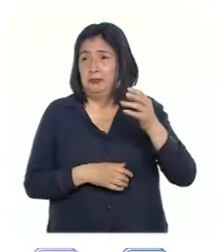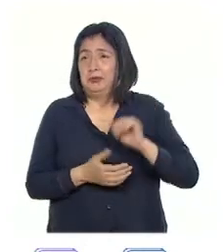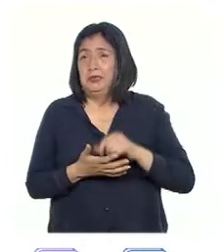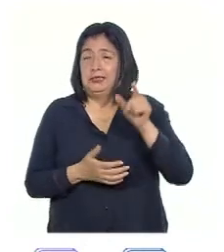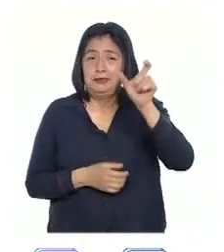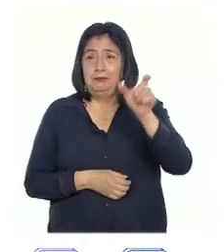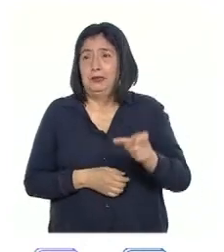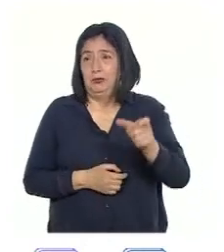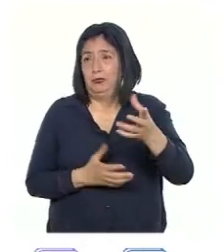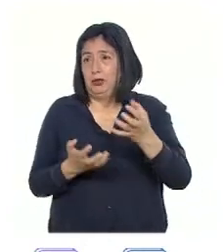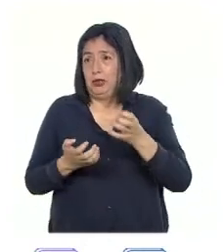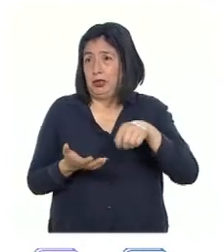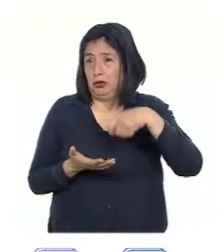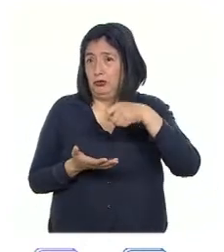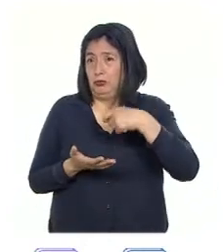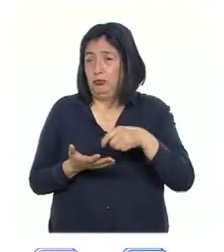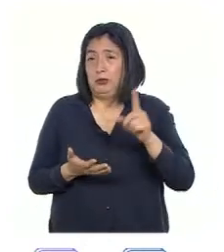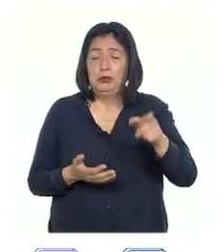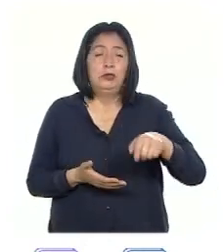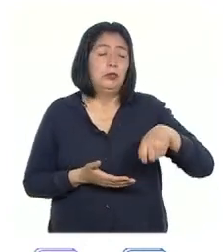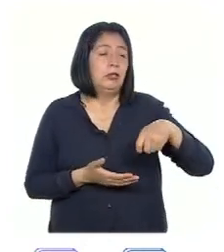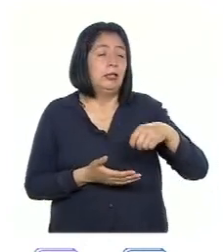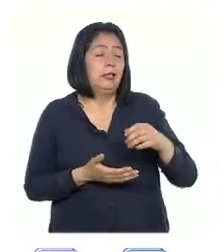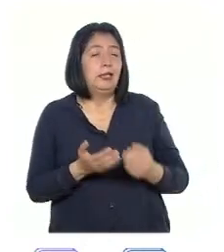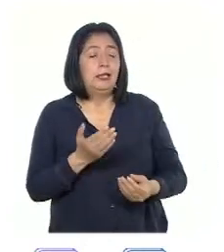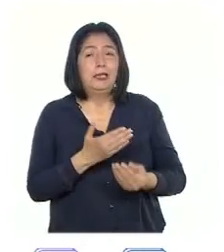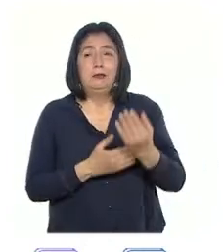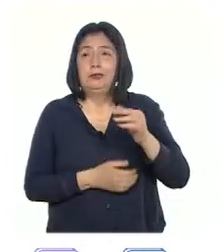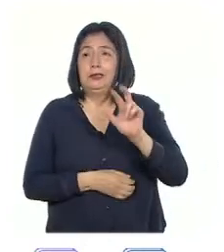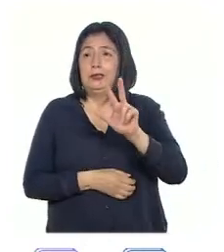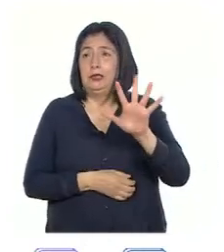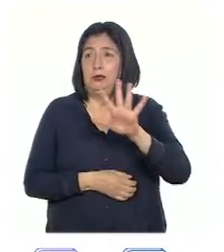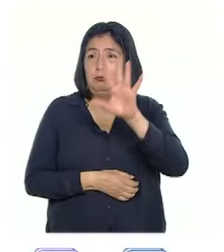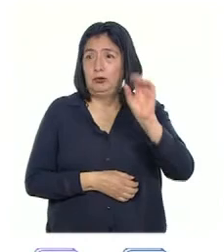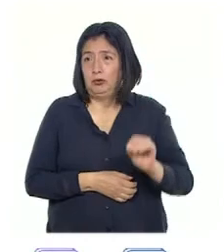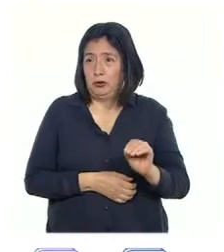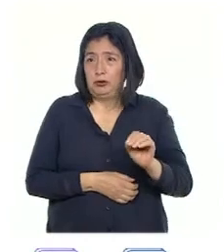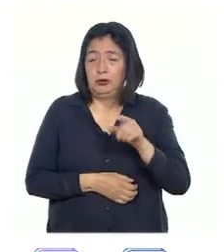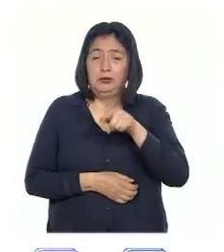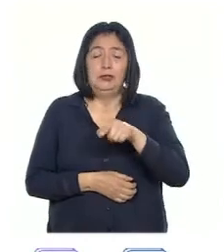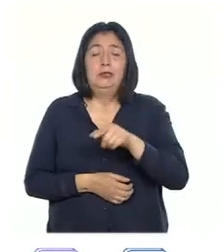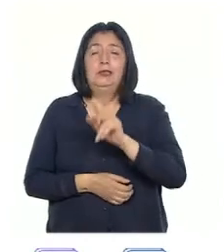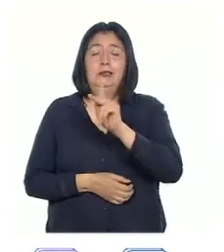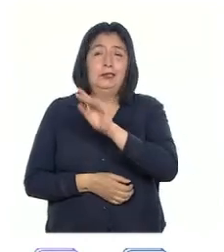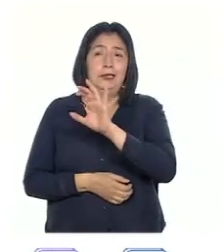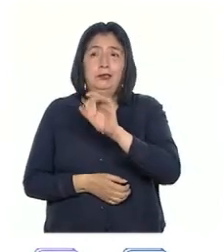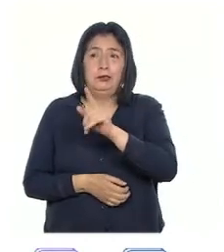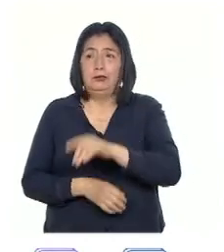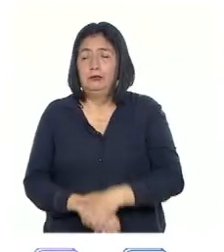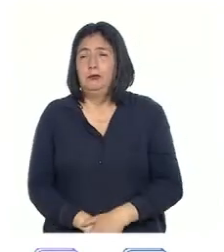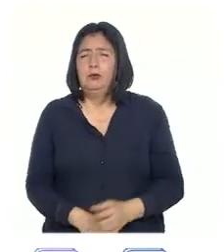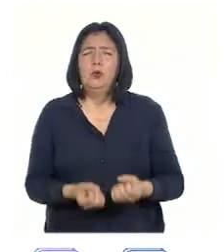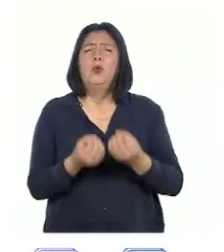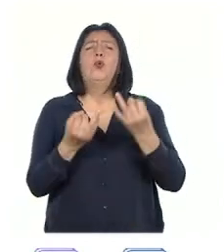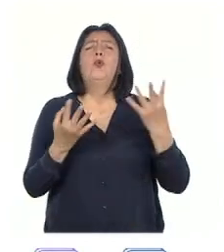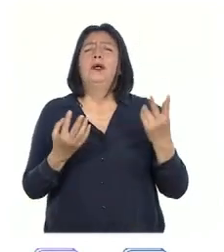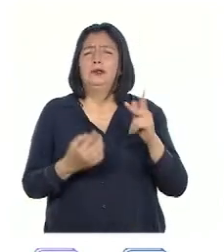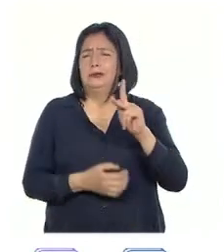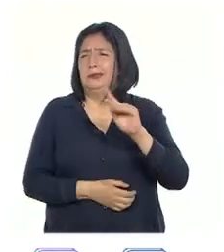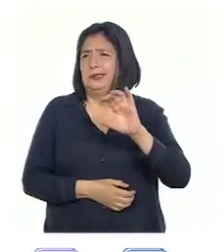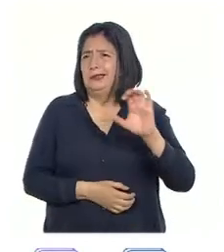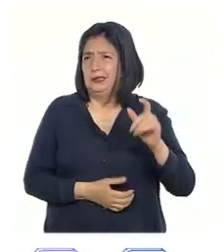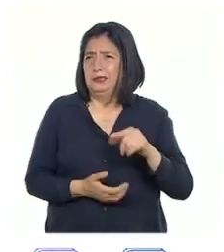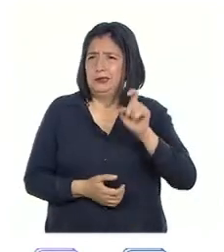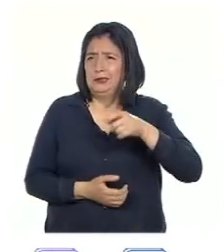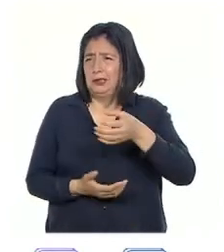Esta persona quiere consumir durante su almuerzo el 35% de dichas kilocalorías. ¿Cuántas